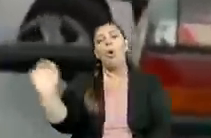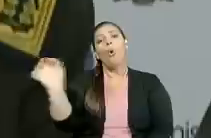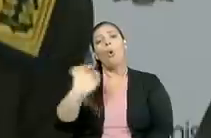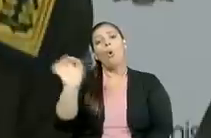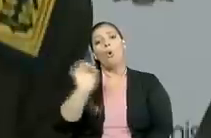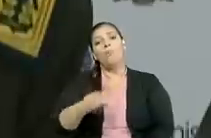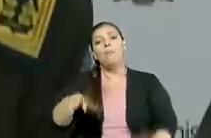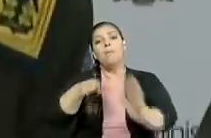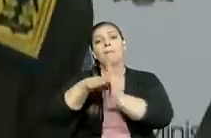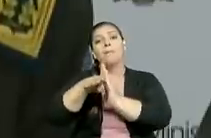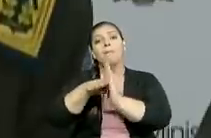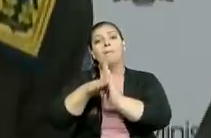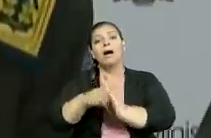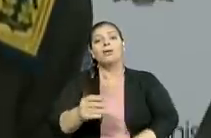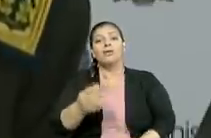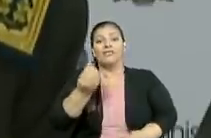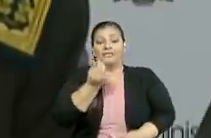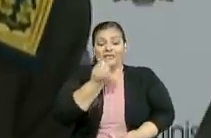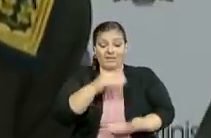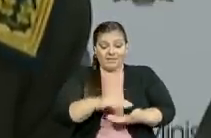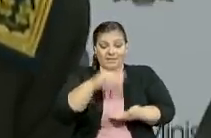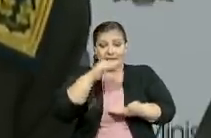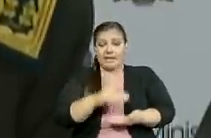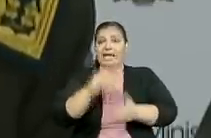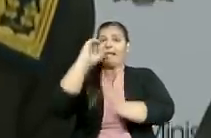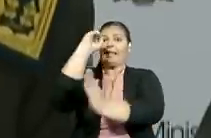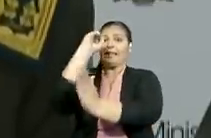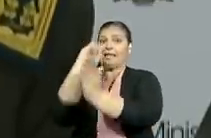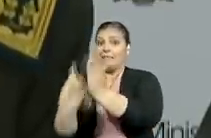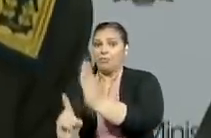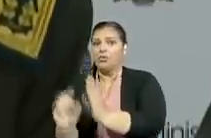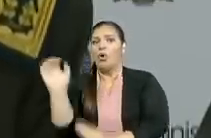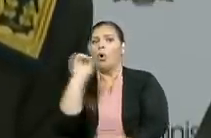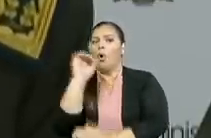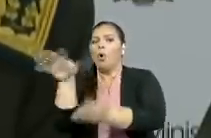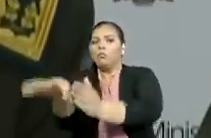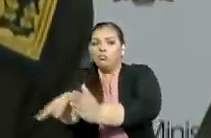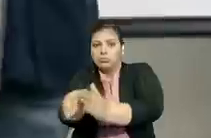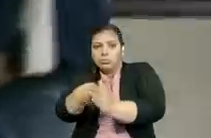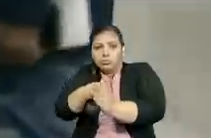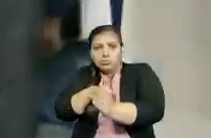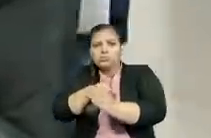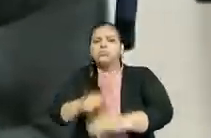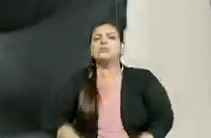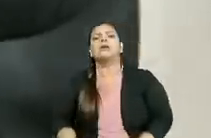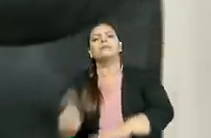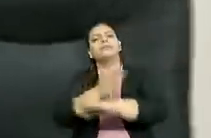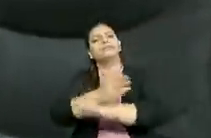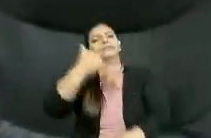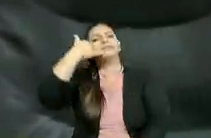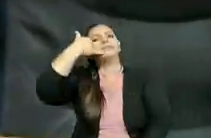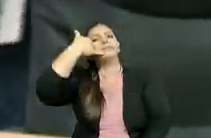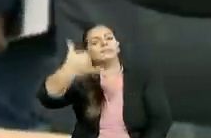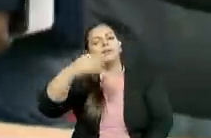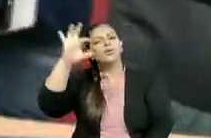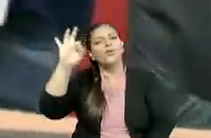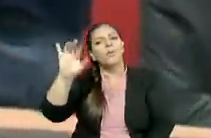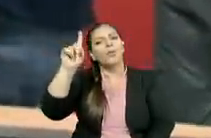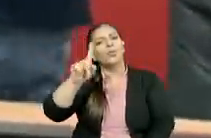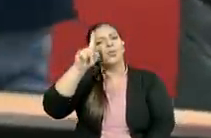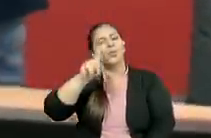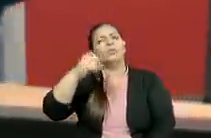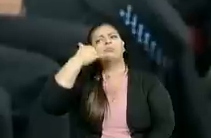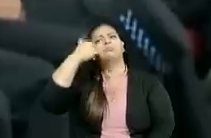también solicitar la custodia para el traslado de valores. No cuesta nada y solo tienen que realizar una llamada telefónica al ECU